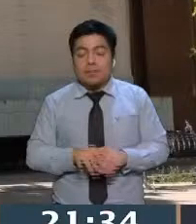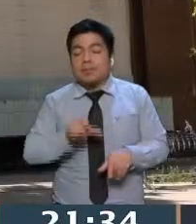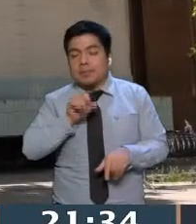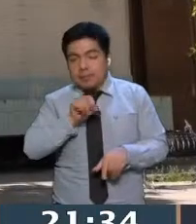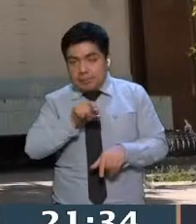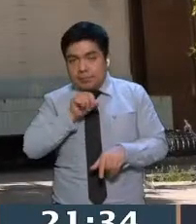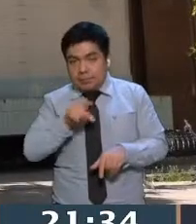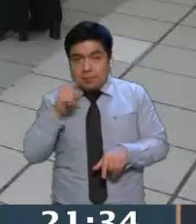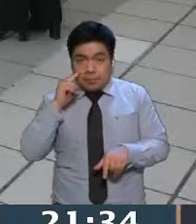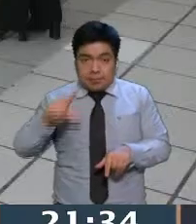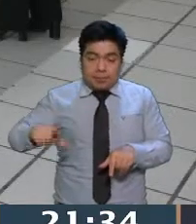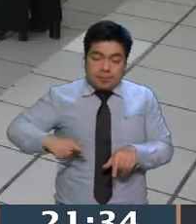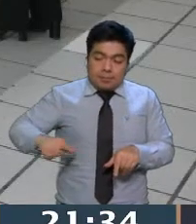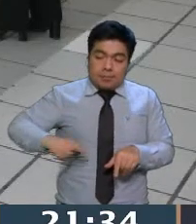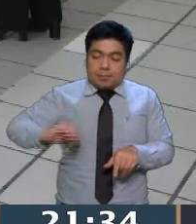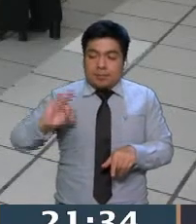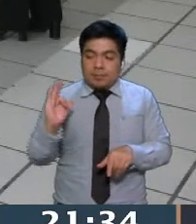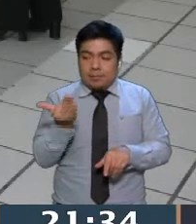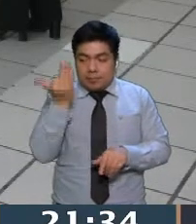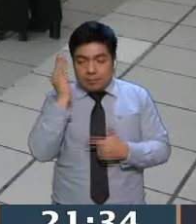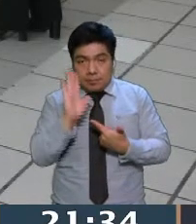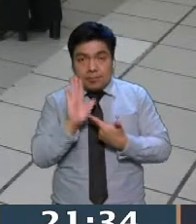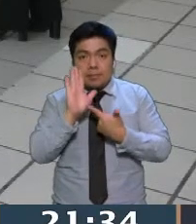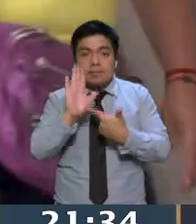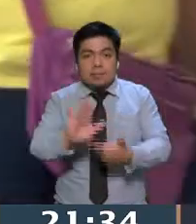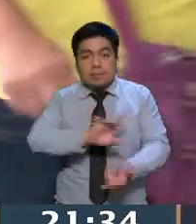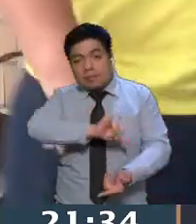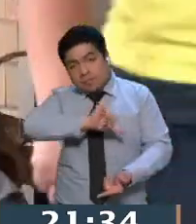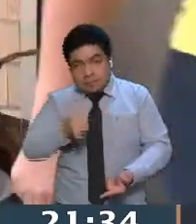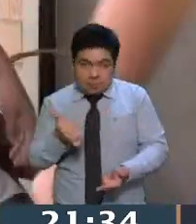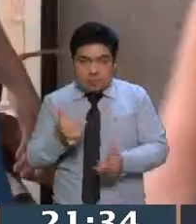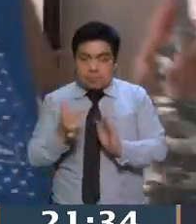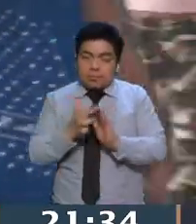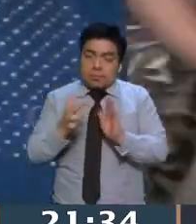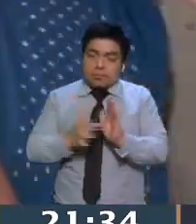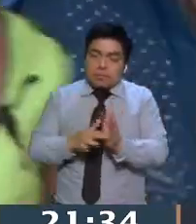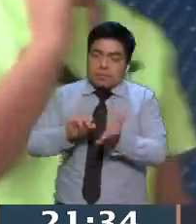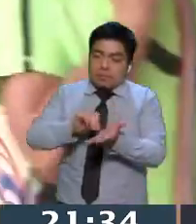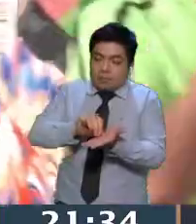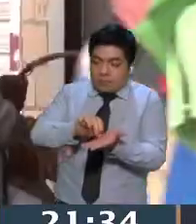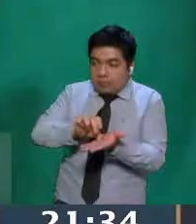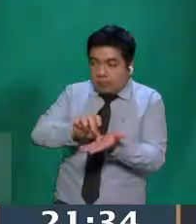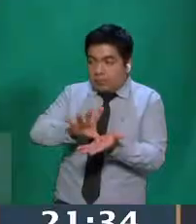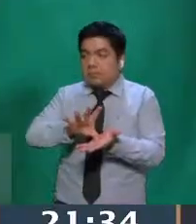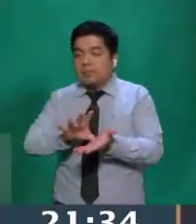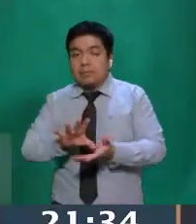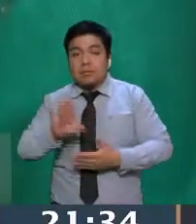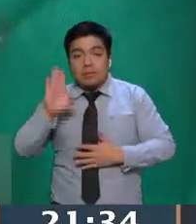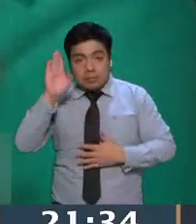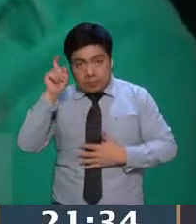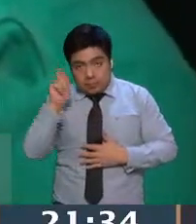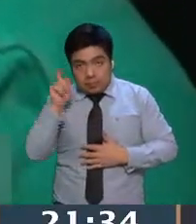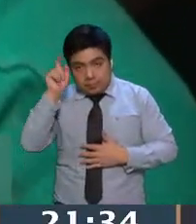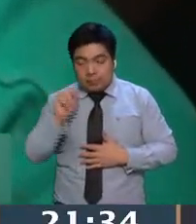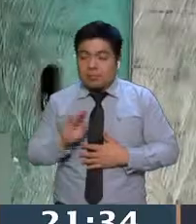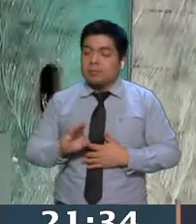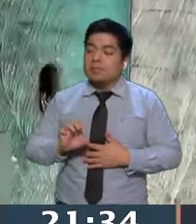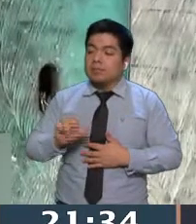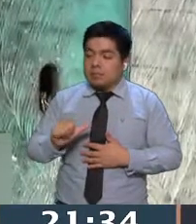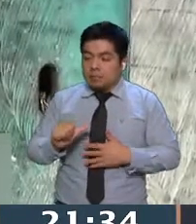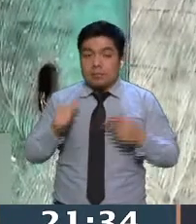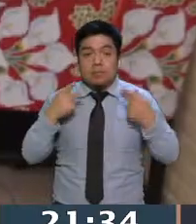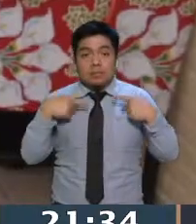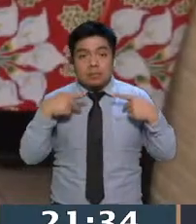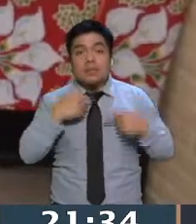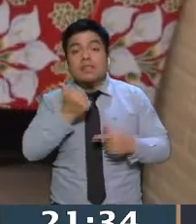También el gobierno federal plantea, con otra iniciativa, incrementar cada año las becas para estudiantes en situación de